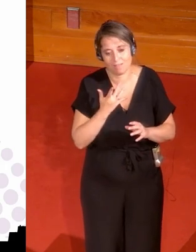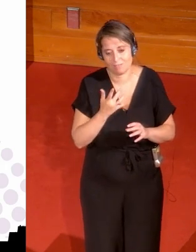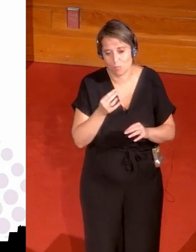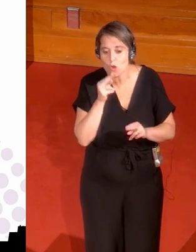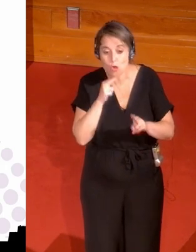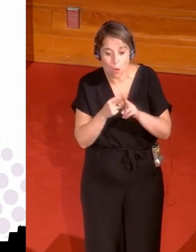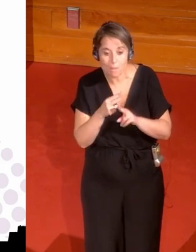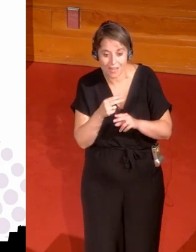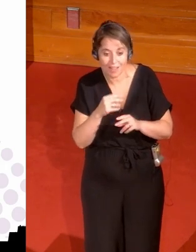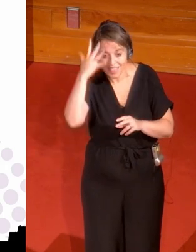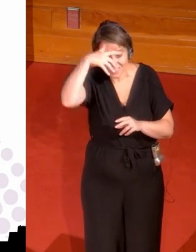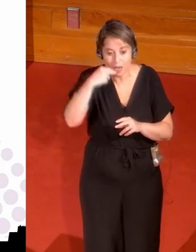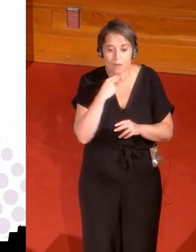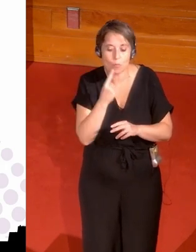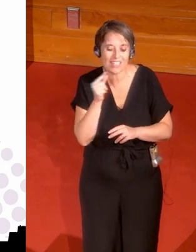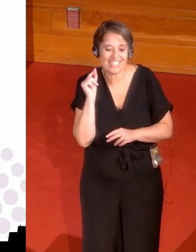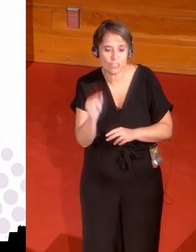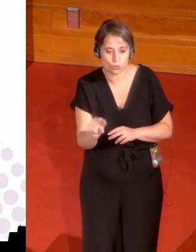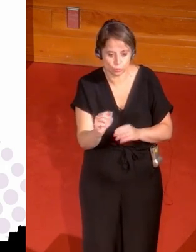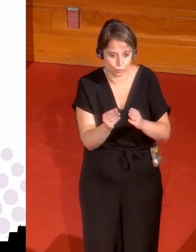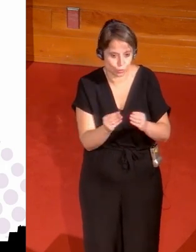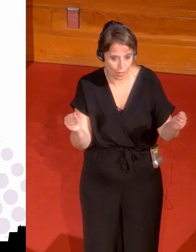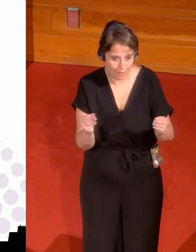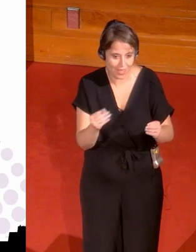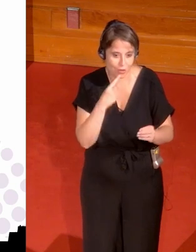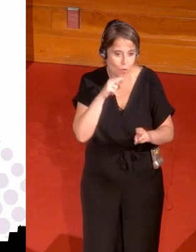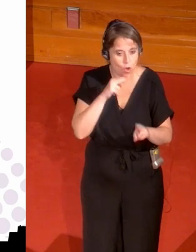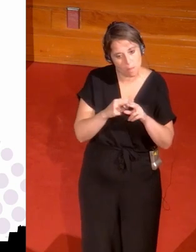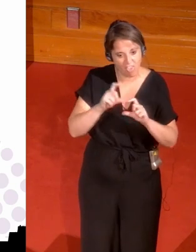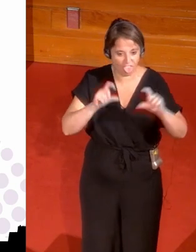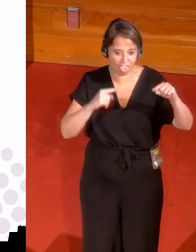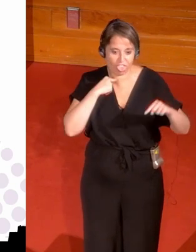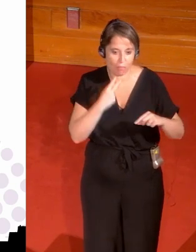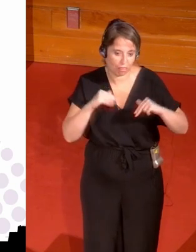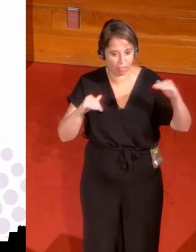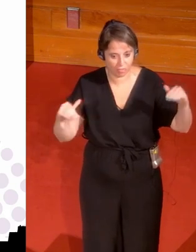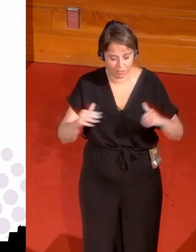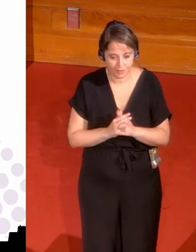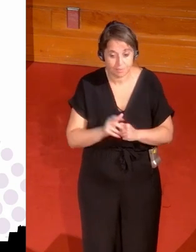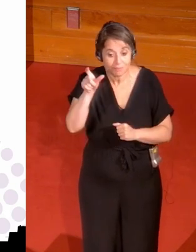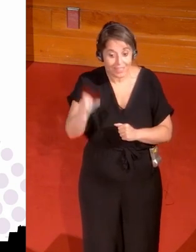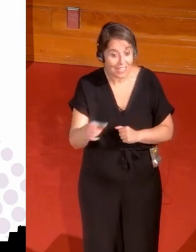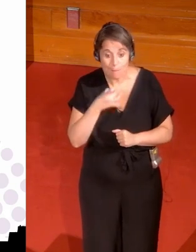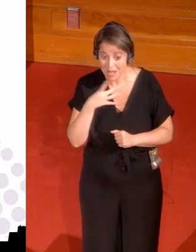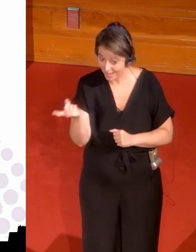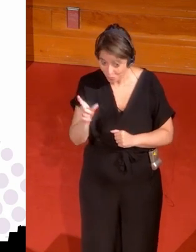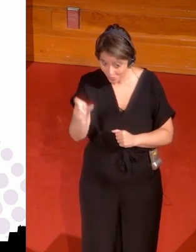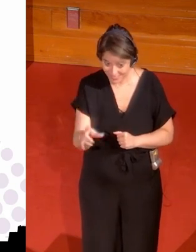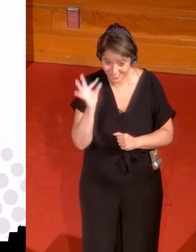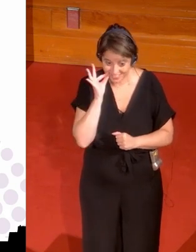candidata de una manera de insultarla suavemente y además el hecho por el hecho de que ella no es blanca